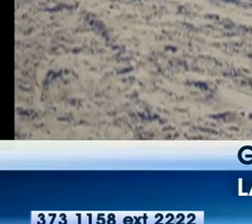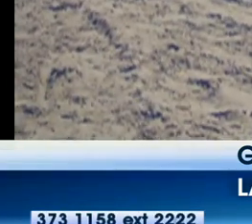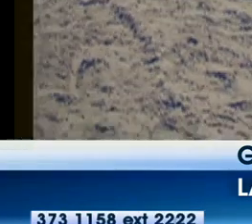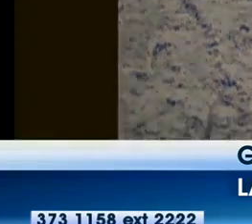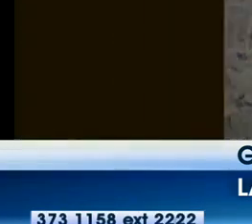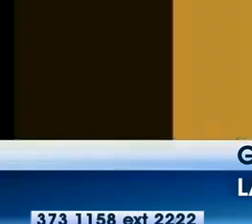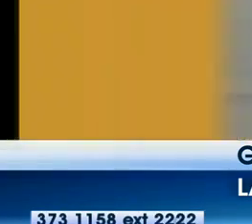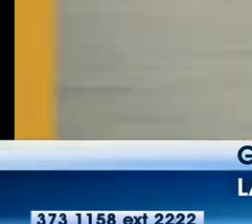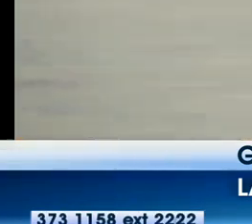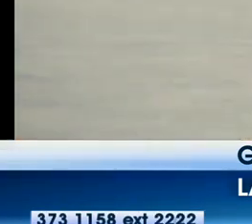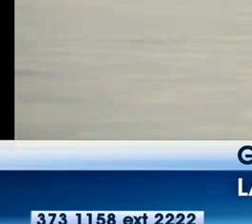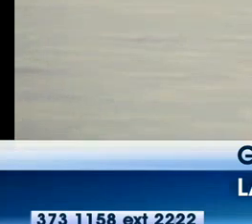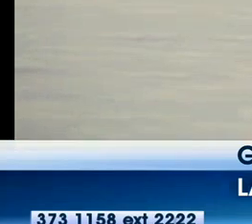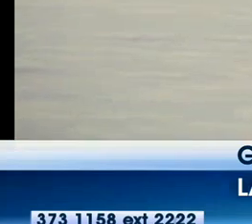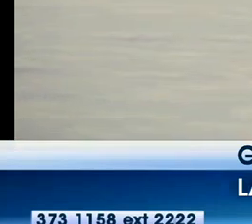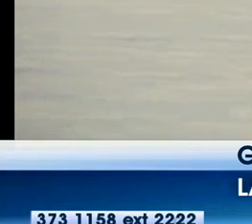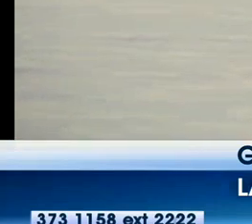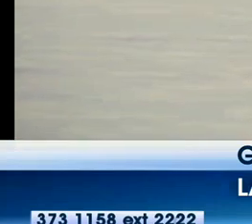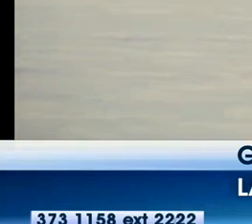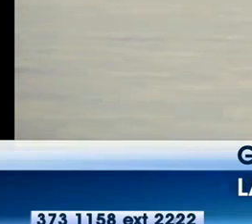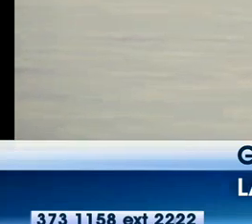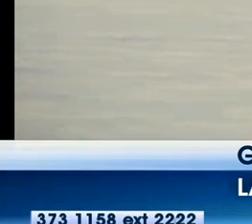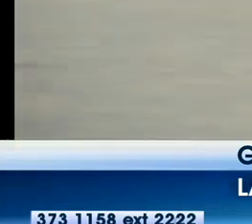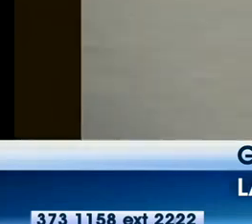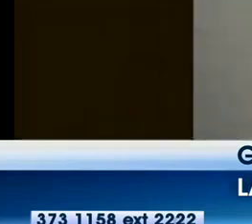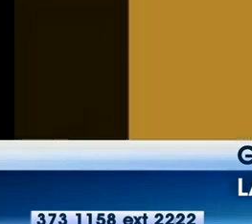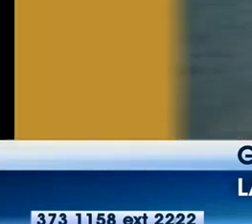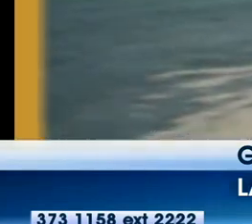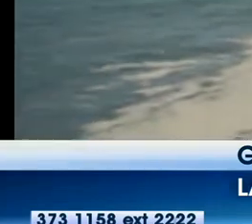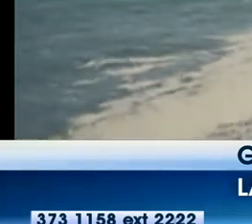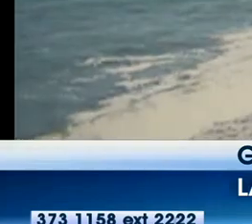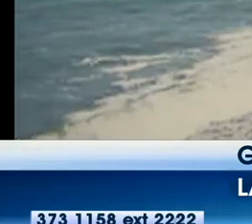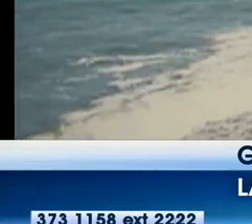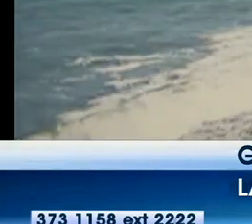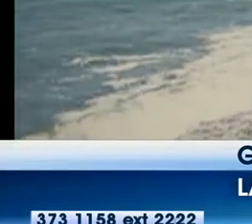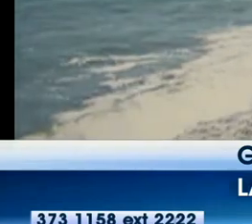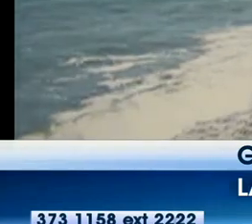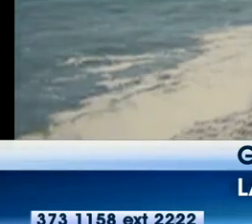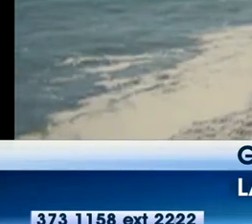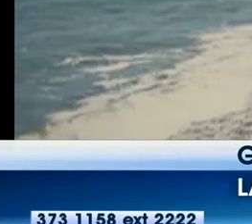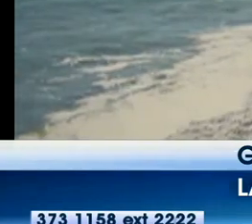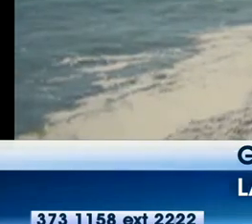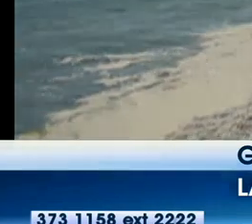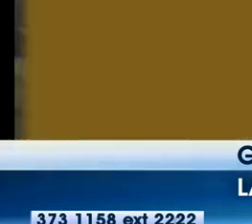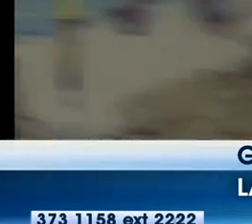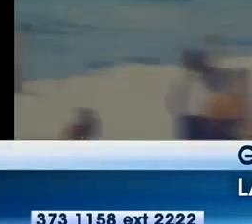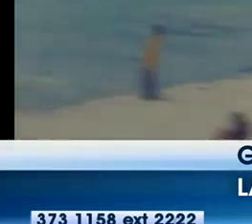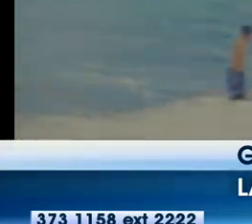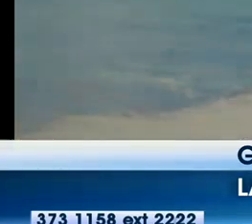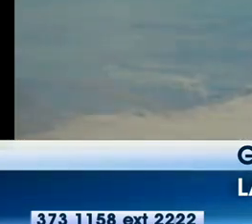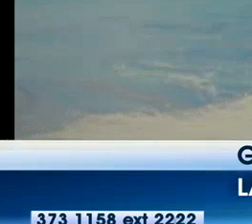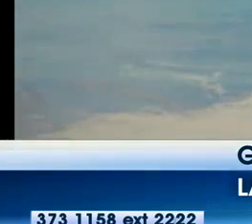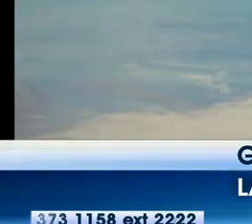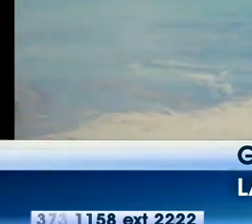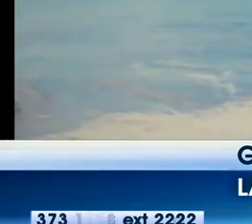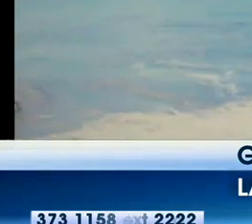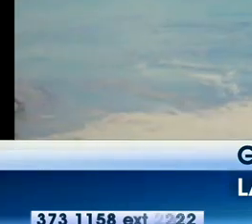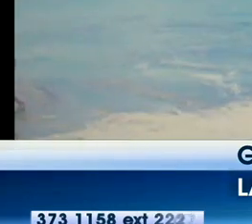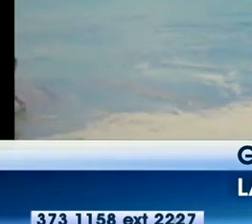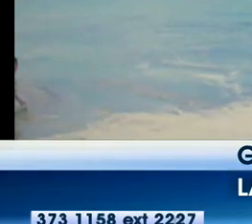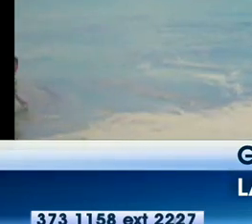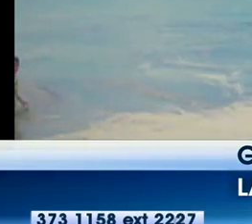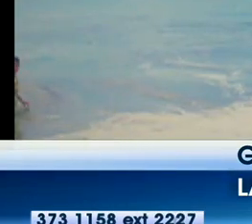a unos 96 kilómetros de la ciudad de Guayaquil. En la era precolombina, según varios